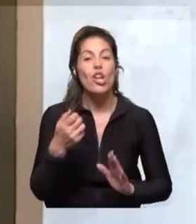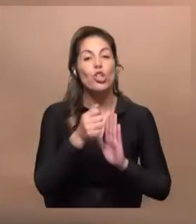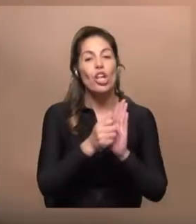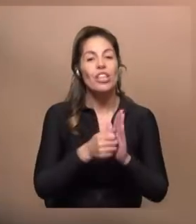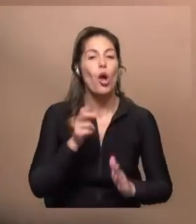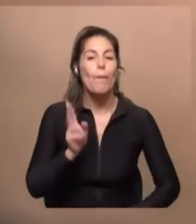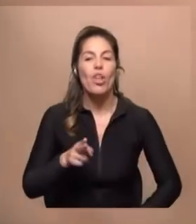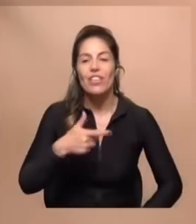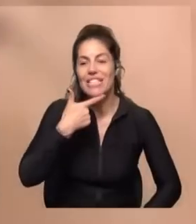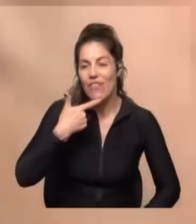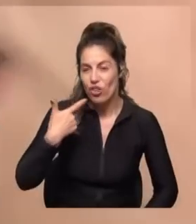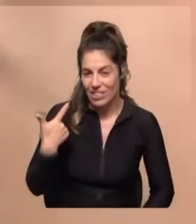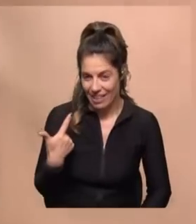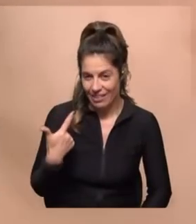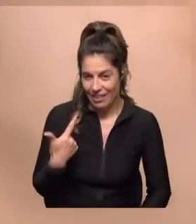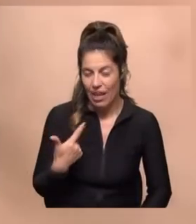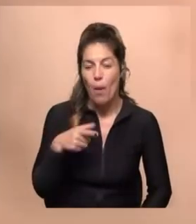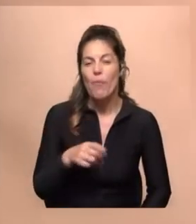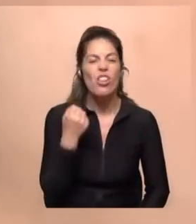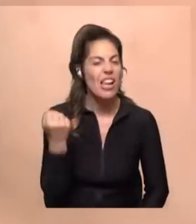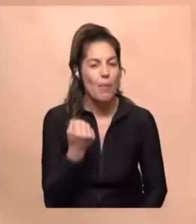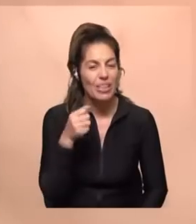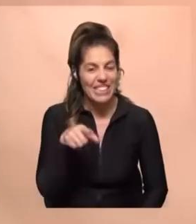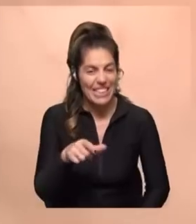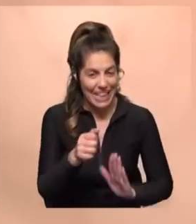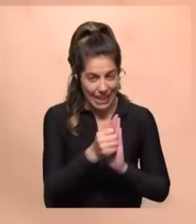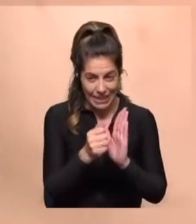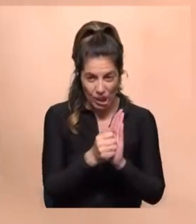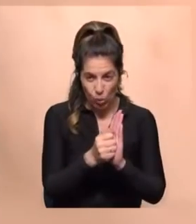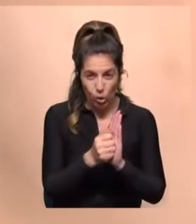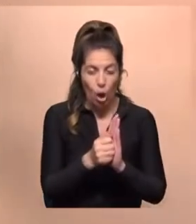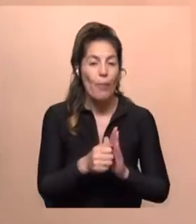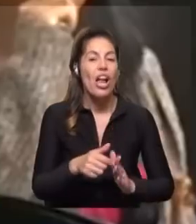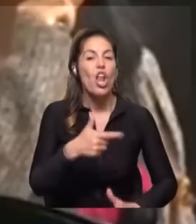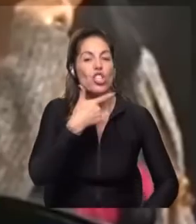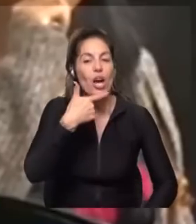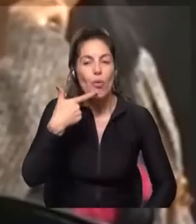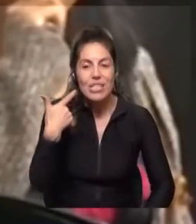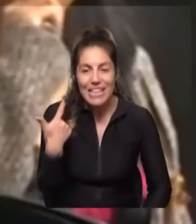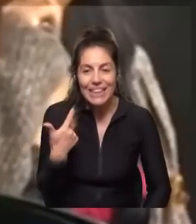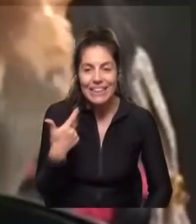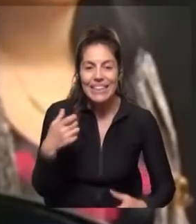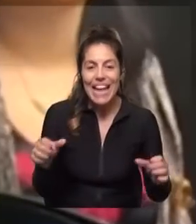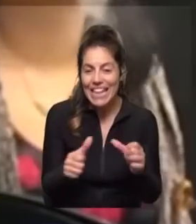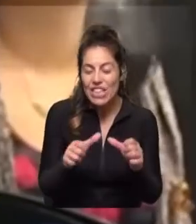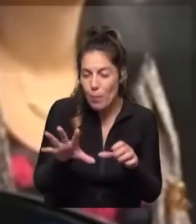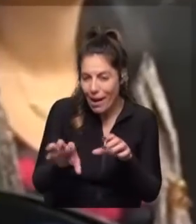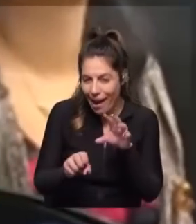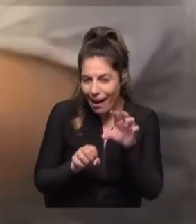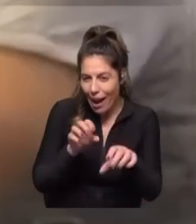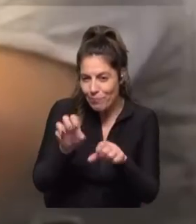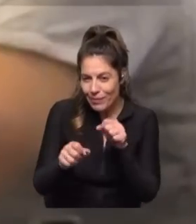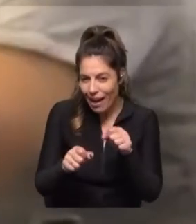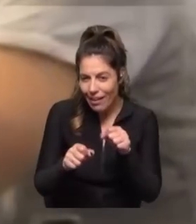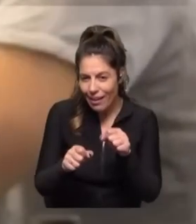prohibir saborizantes Y por qué es la importancia de ese otro artículo porque justamente los árboles los saborizantes están hechos para captar la industria